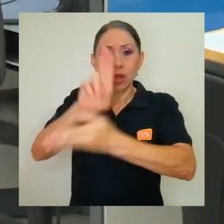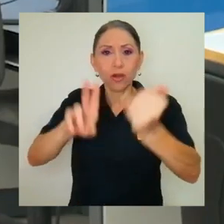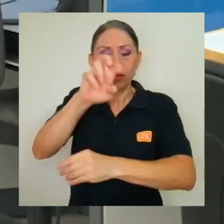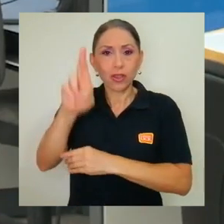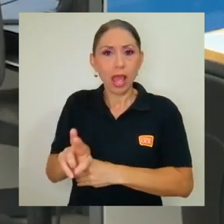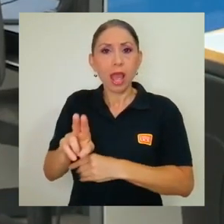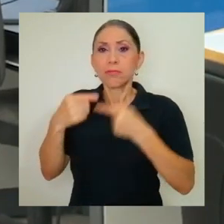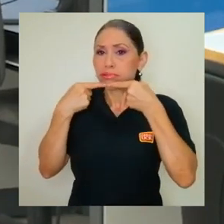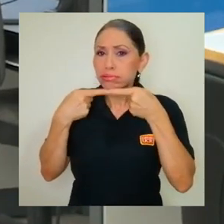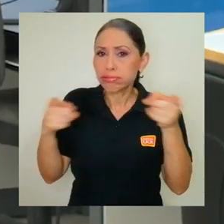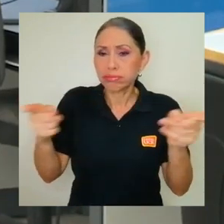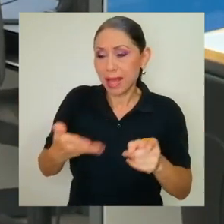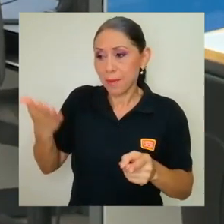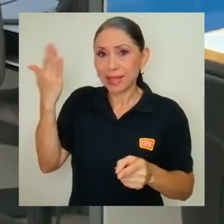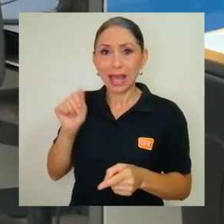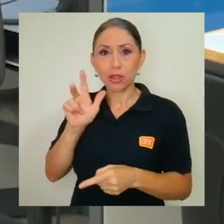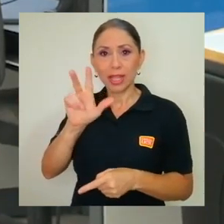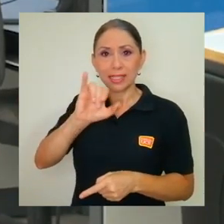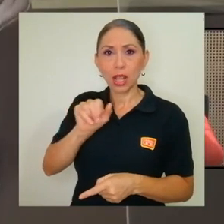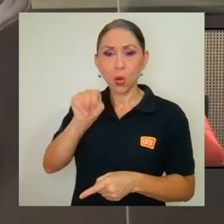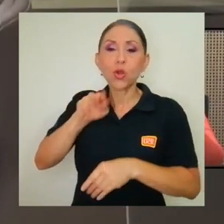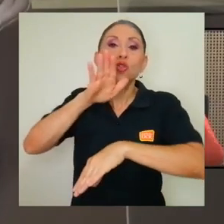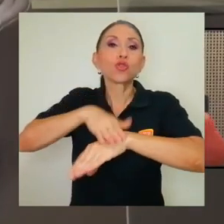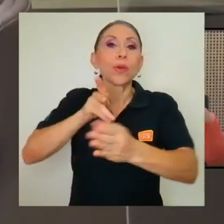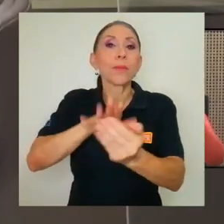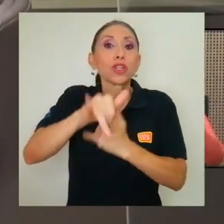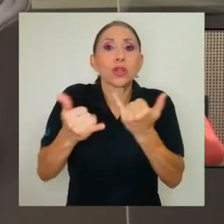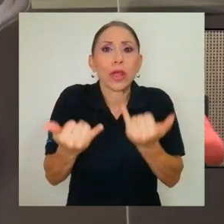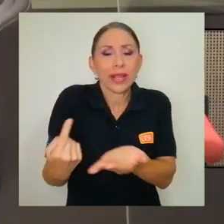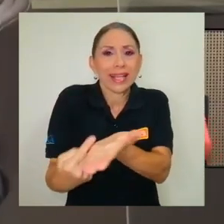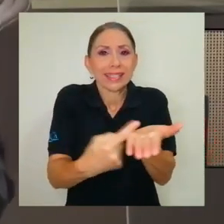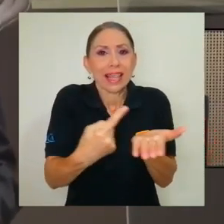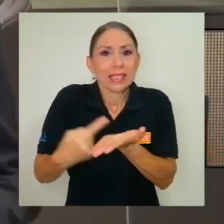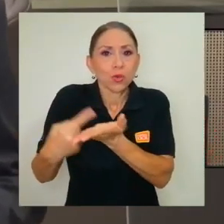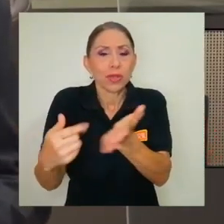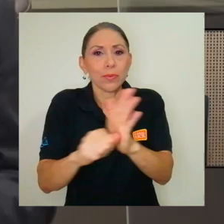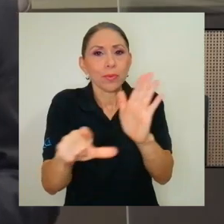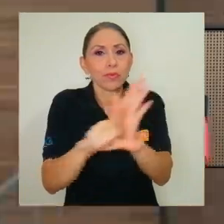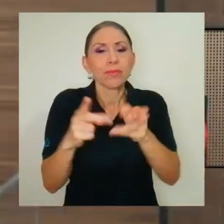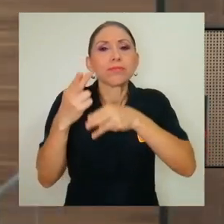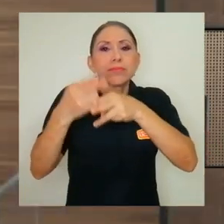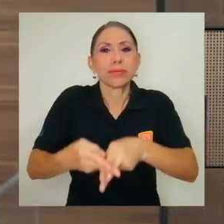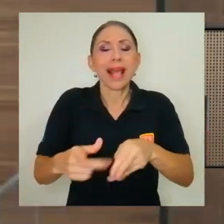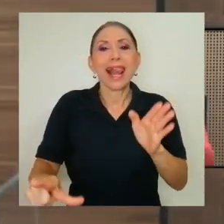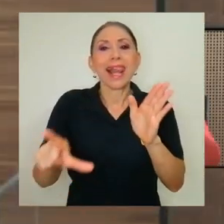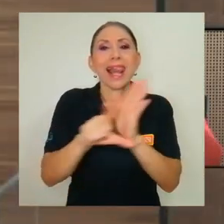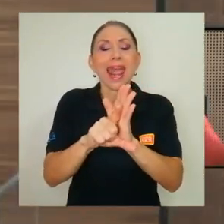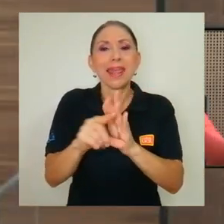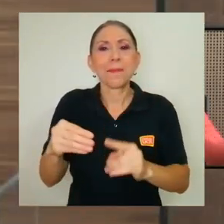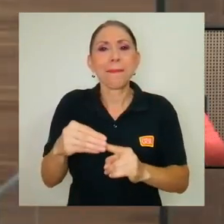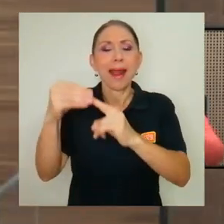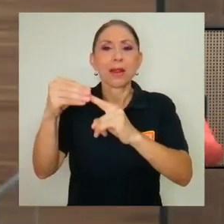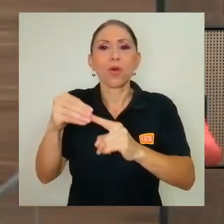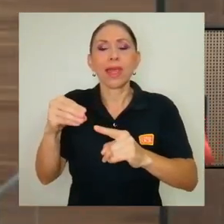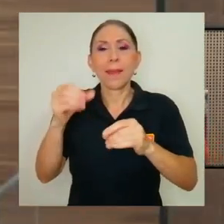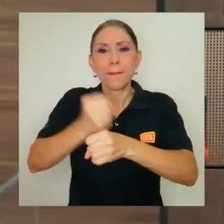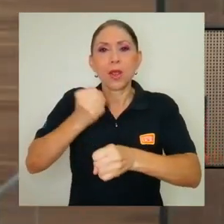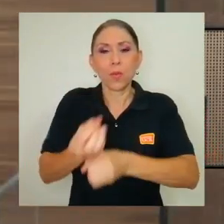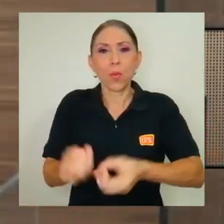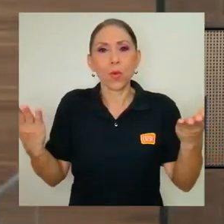en un pronunciamiento aprobado el pasado 3 de junio sobre el proyecto que se discute en el Congreso denominado Ley Marco de Empleo